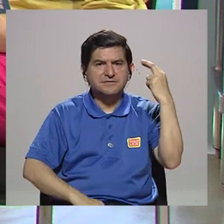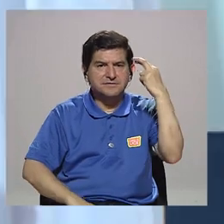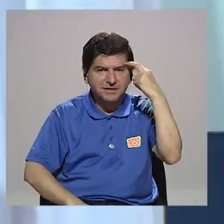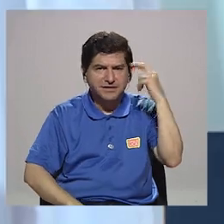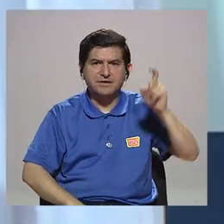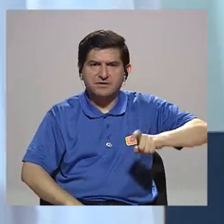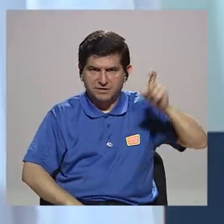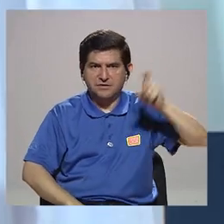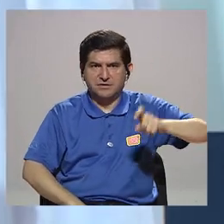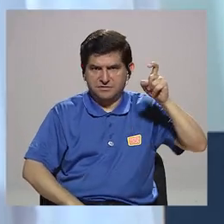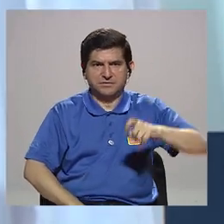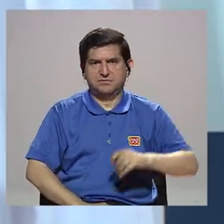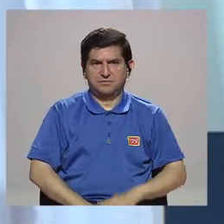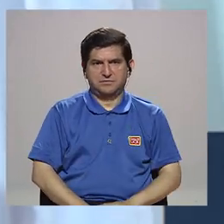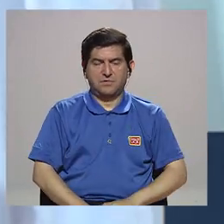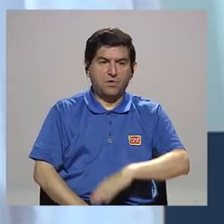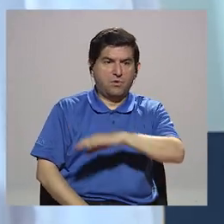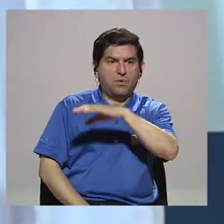la causa o